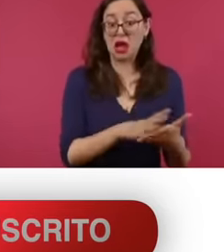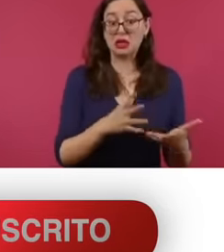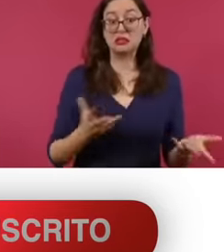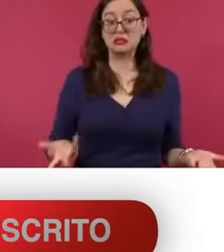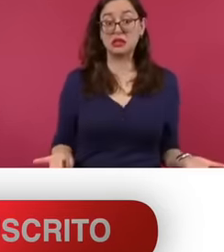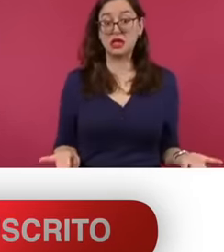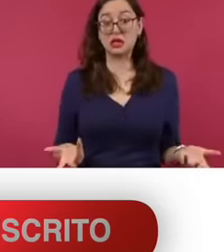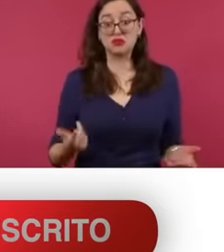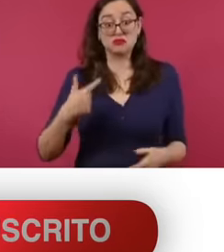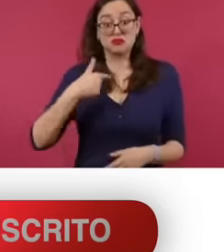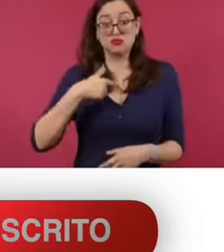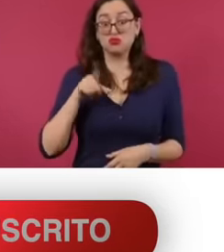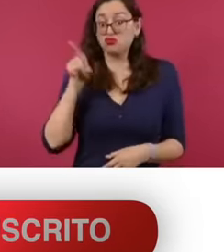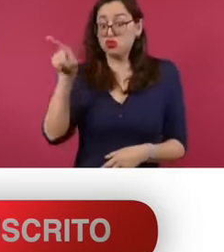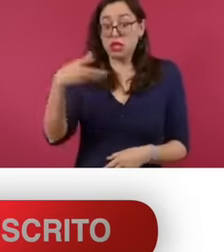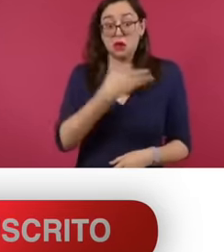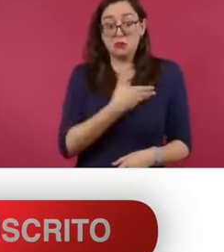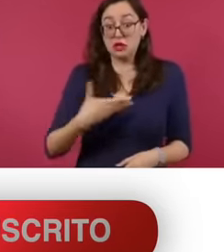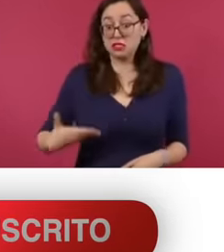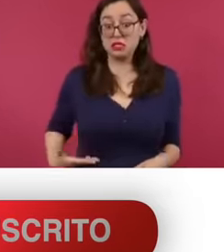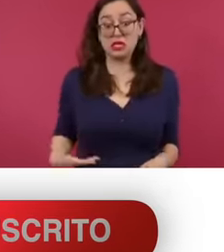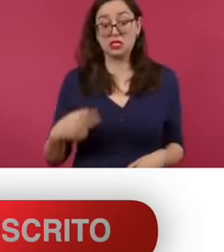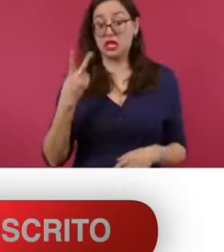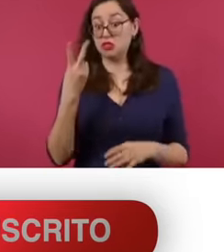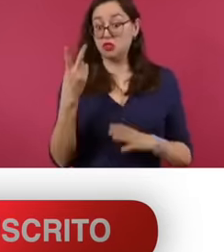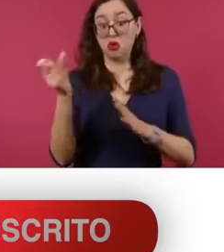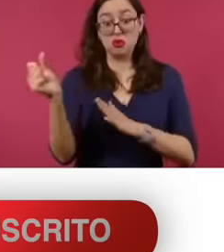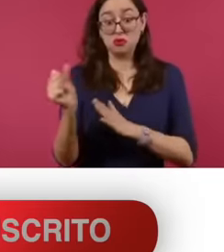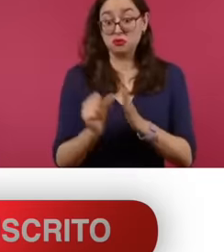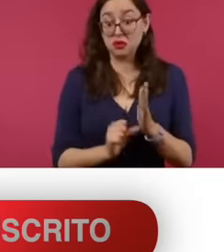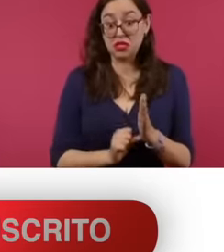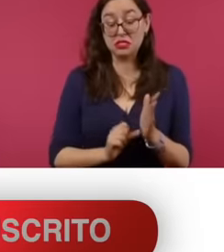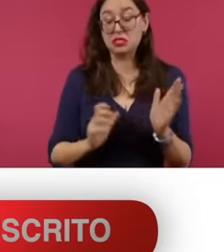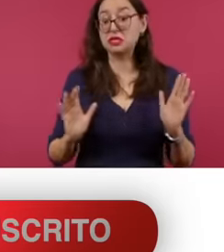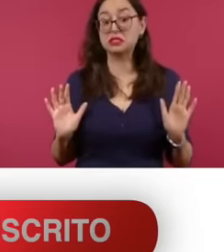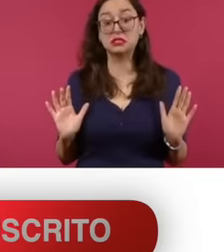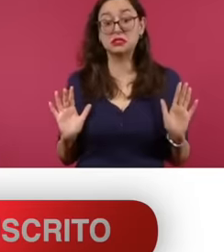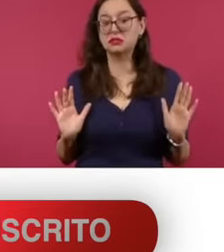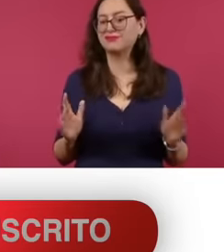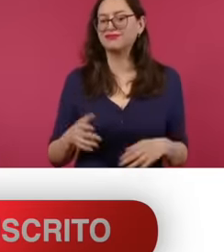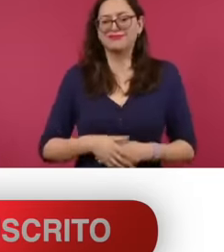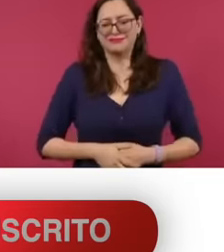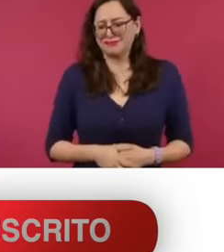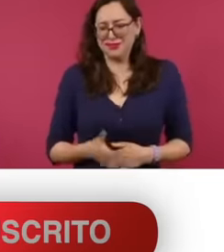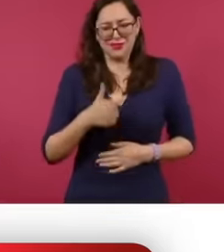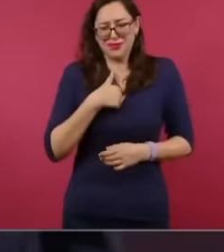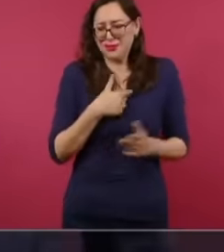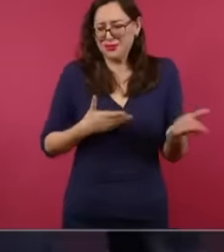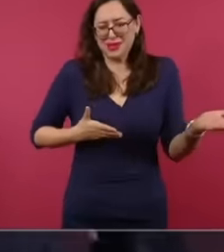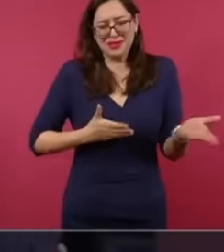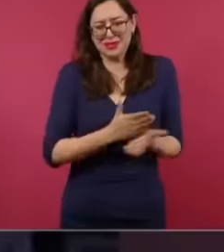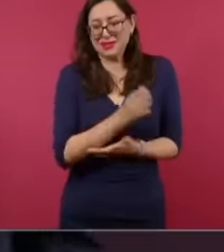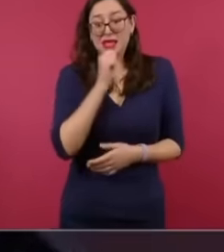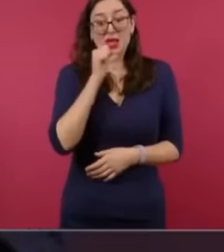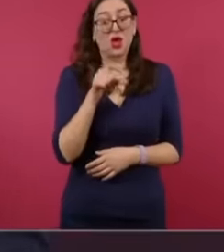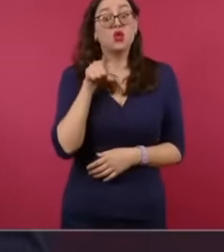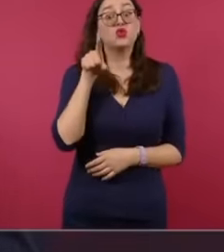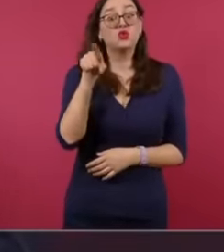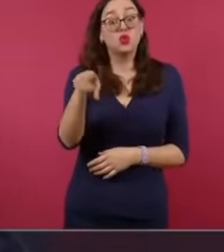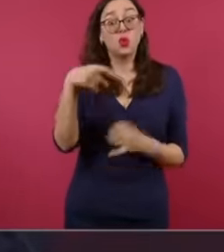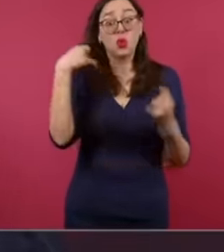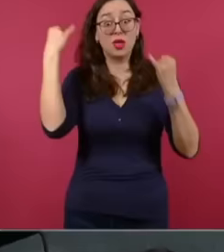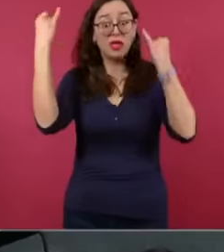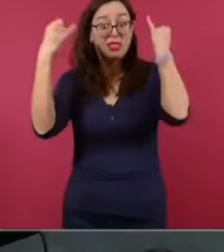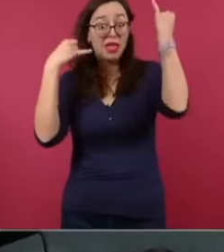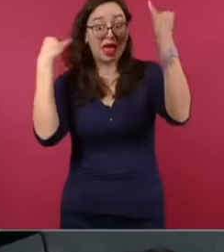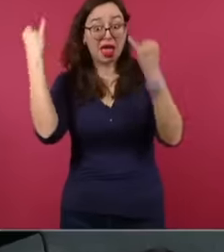es un hecho. Nada. Es un hecho. Yo no sé si usted ya me dijo a mí que no tuvo que ver. No, pues que ya con eso ya estás como la señora,